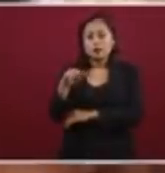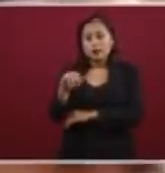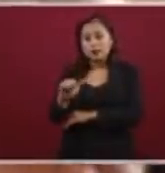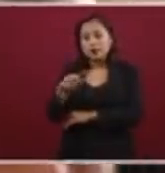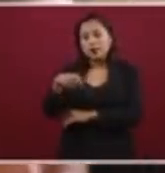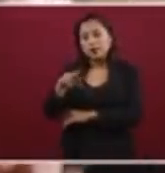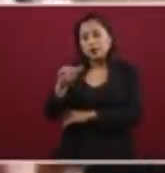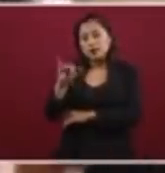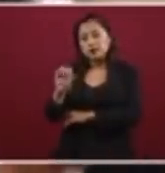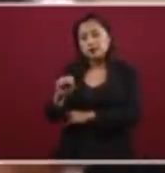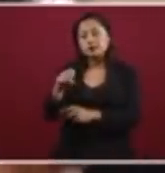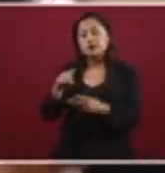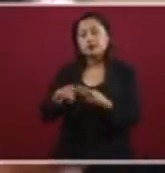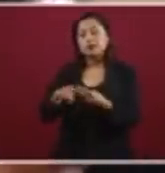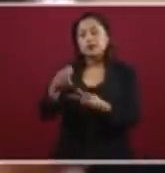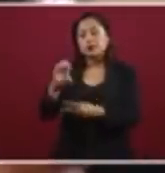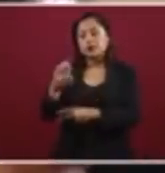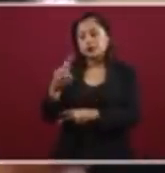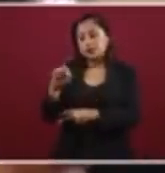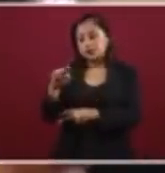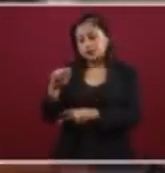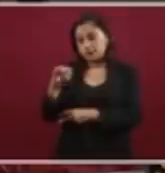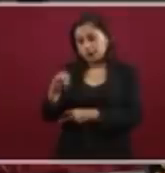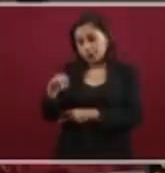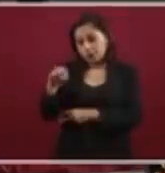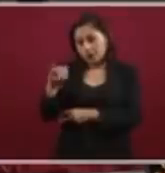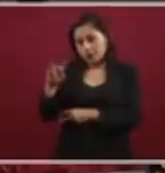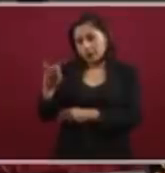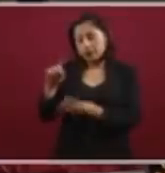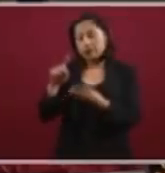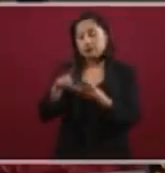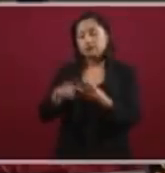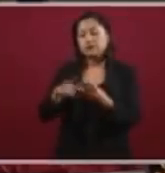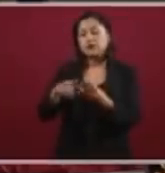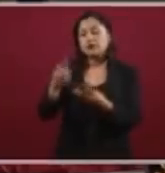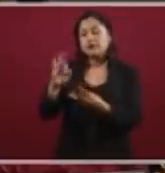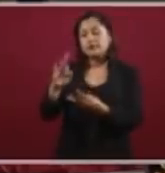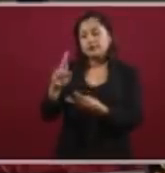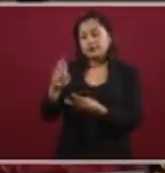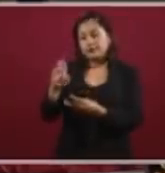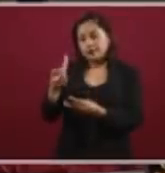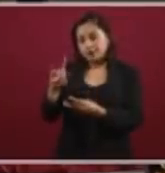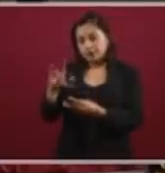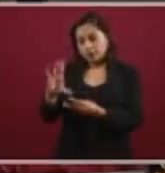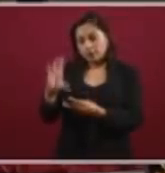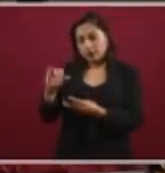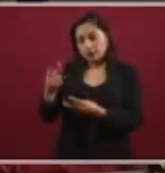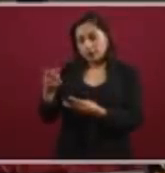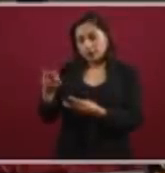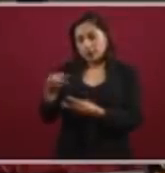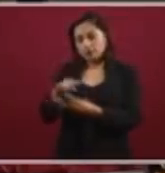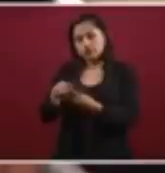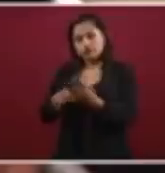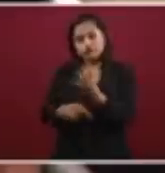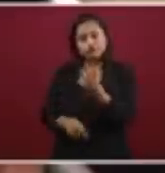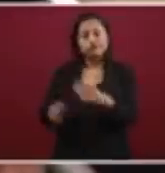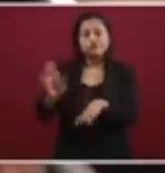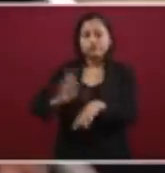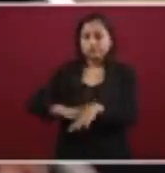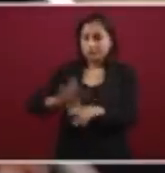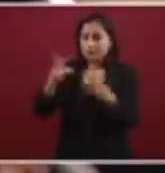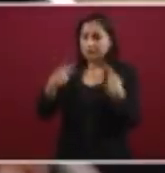y ernesto martens federico canales clariond y otros más terminaron en las nóminas de empresas